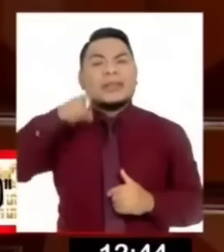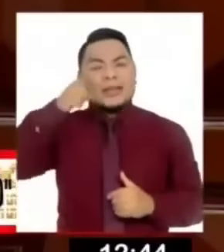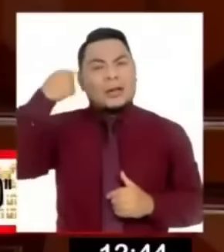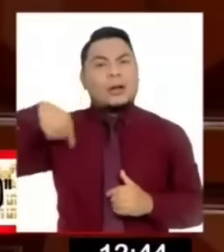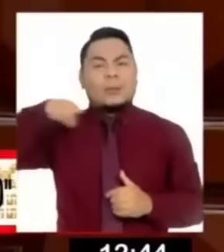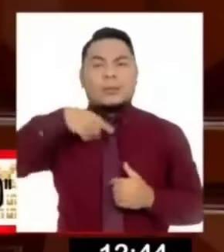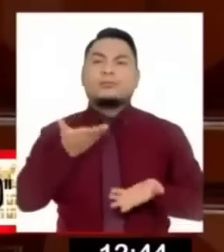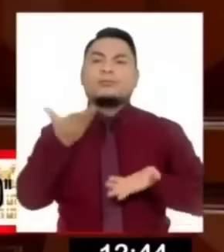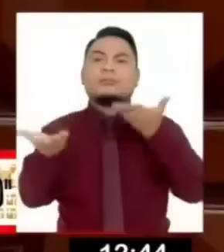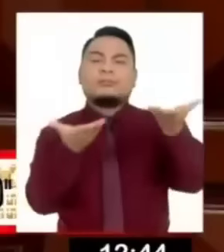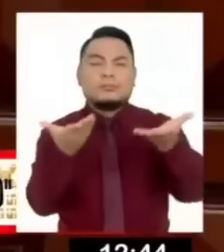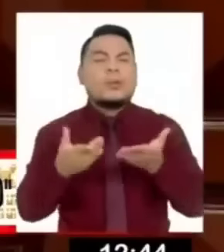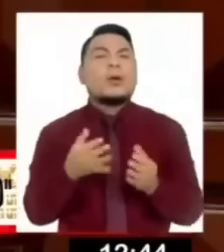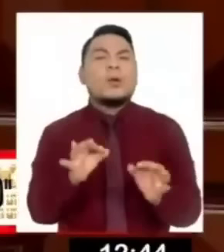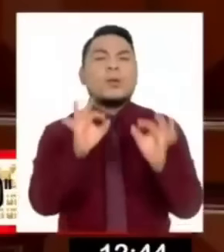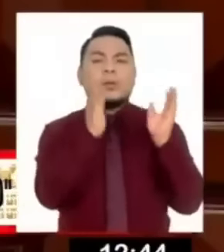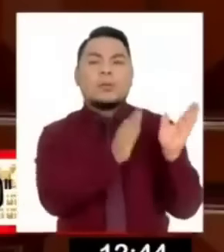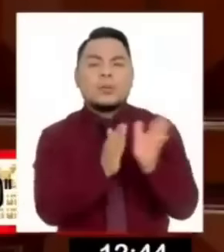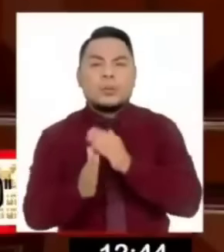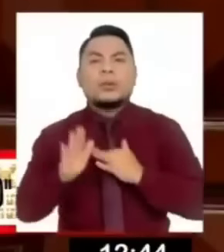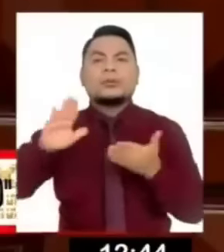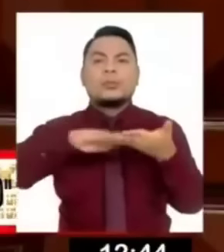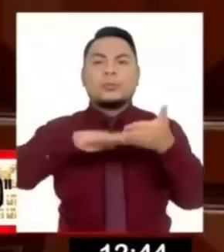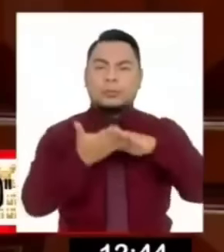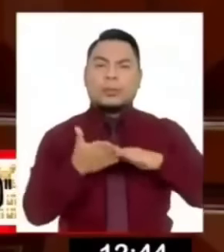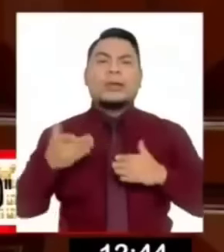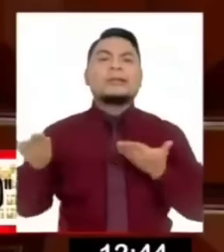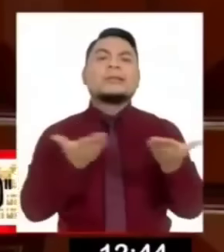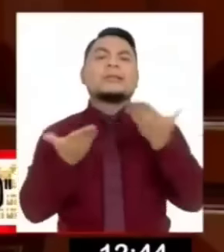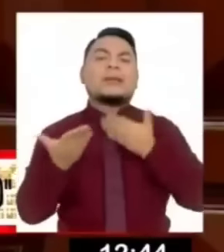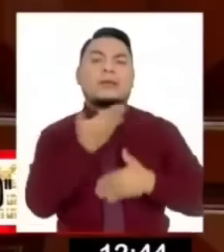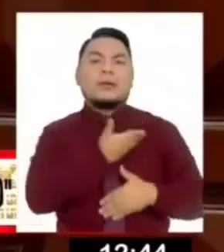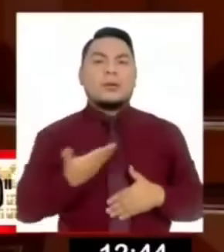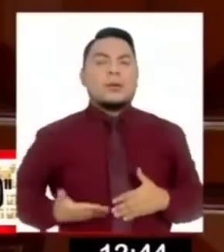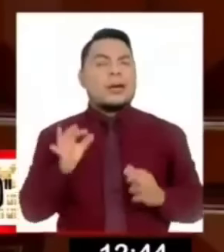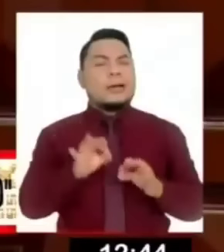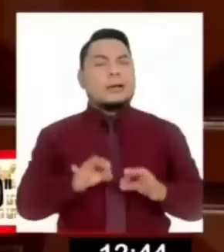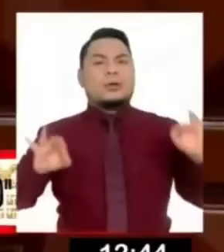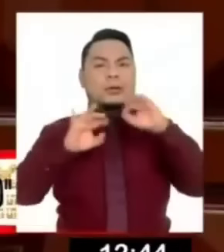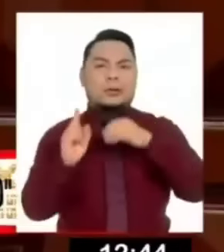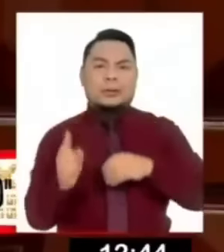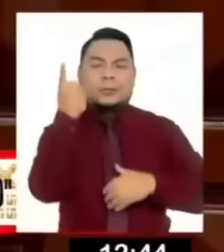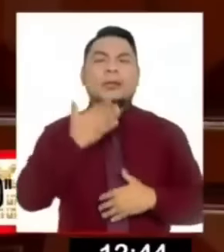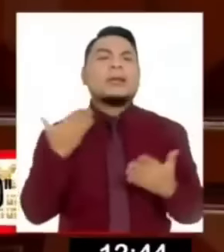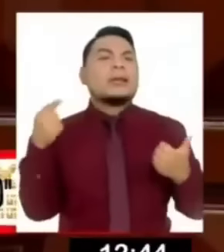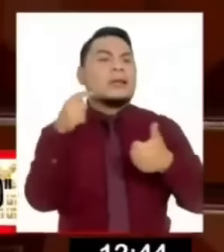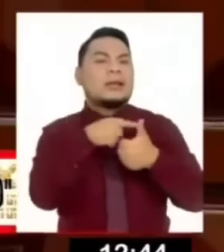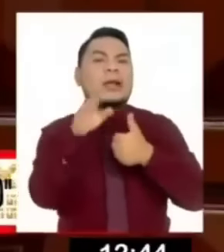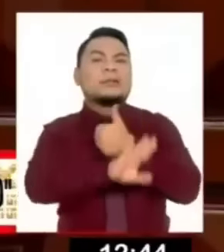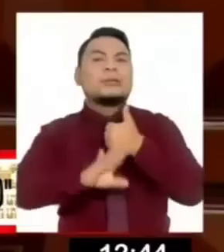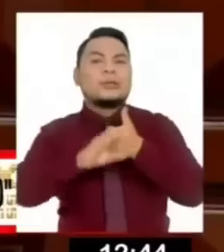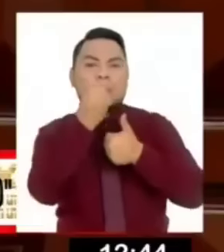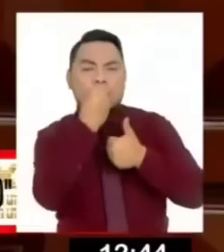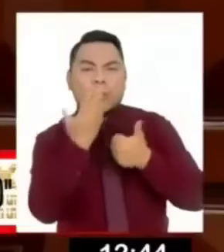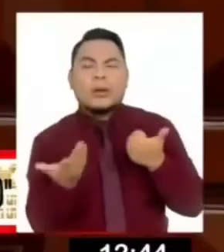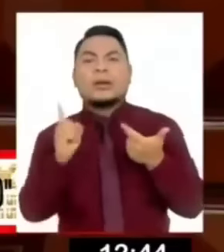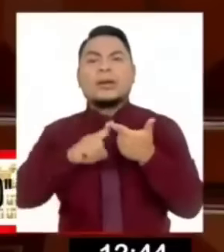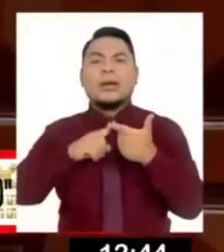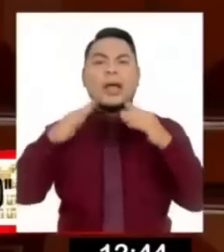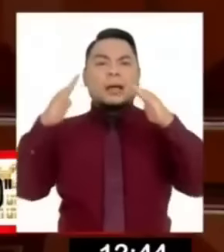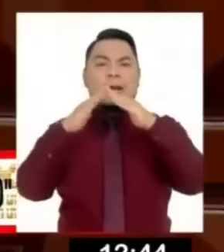para distribuir adecuadamente entre su población los servicios públicos elementales, como son la seguridad alimentaria,